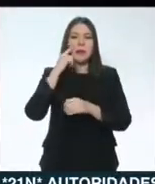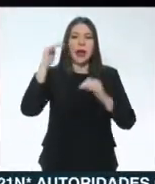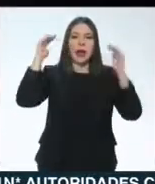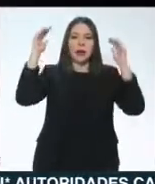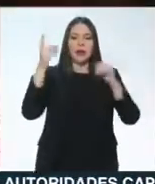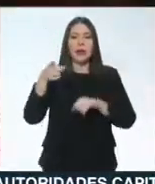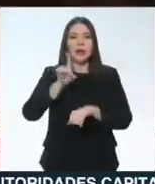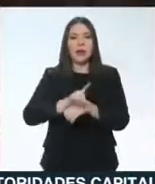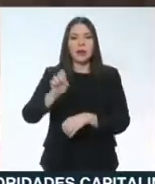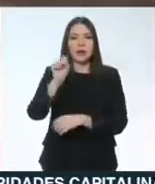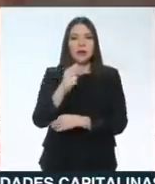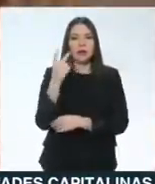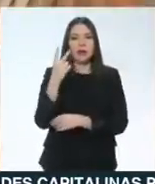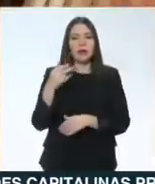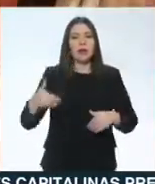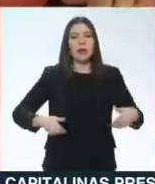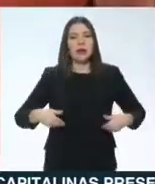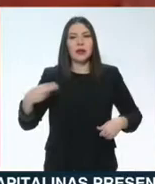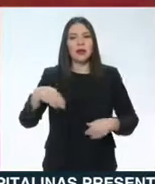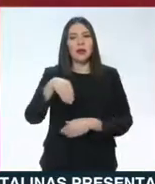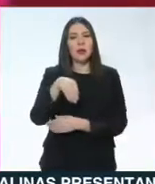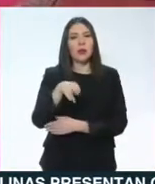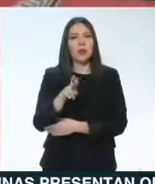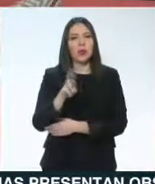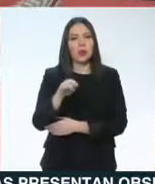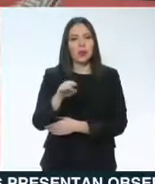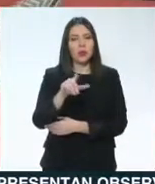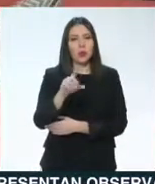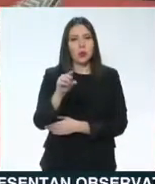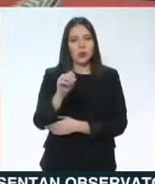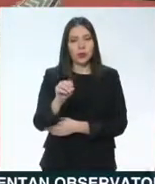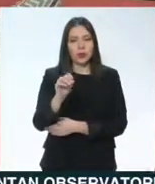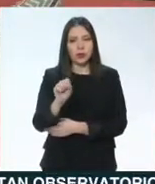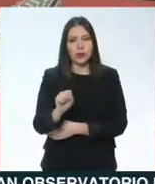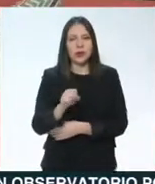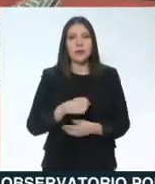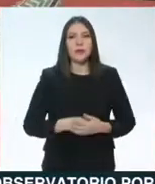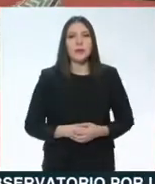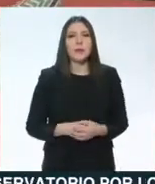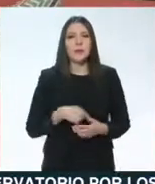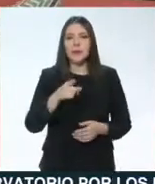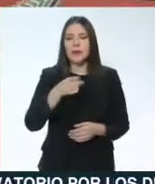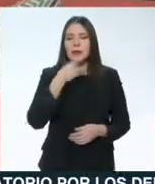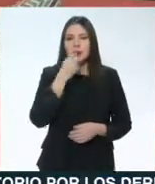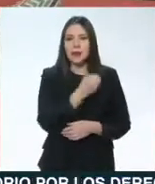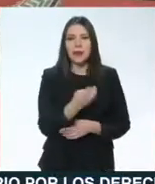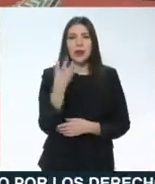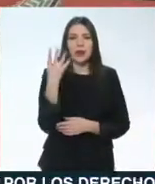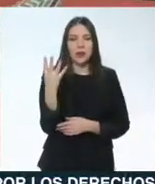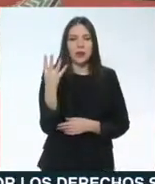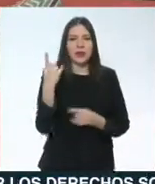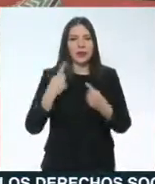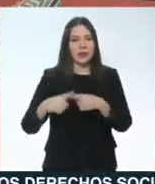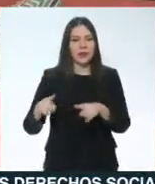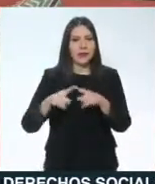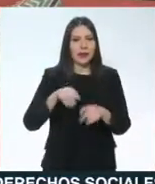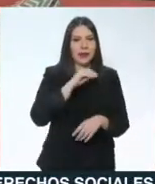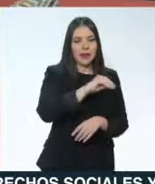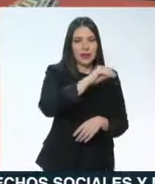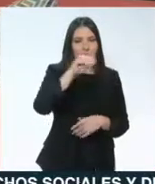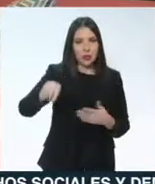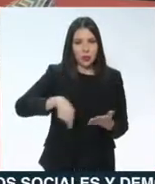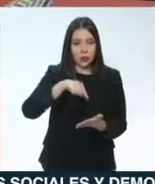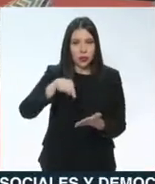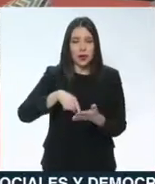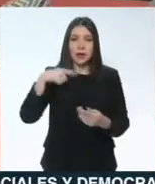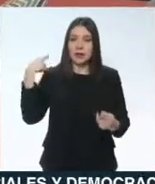2, que se llama Murmullos, que además es un estreno. Oye, Javier, nos mencionabas algunos recintos, son 4. Así es. ¿La idea es que durante